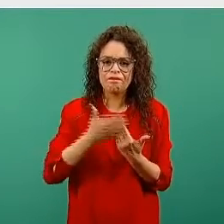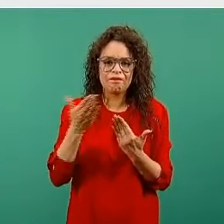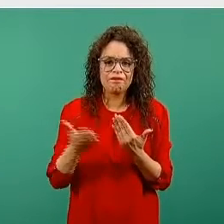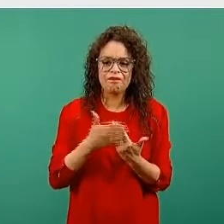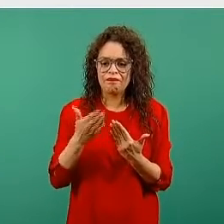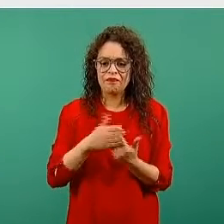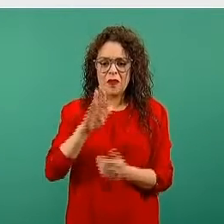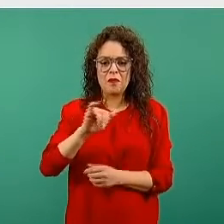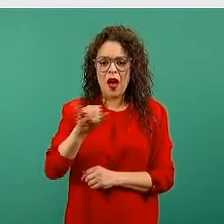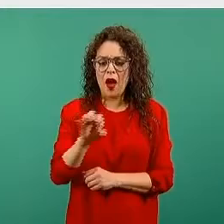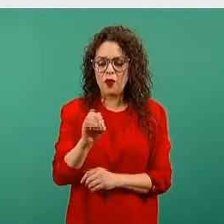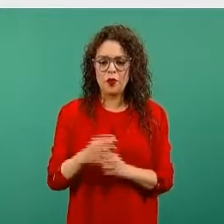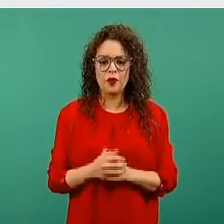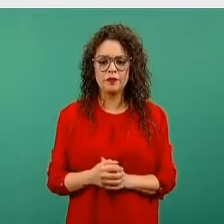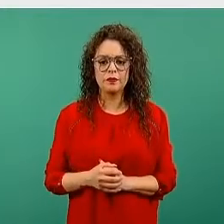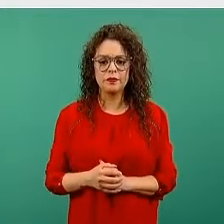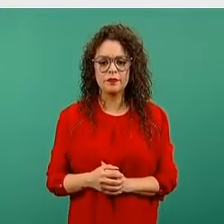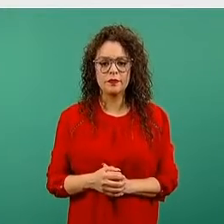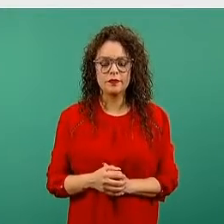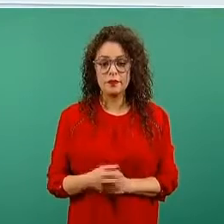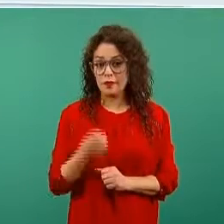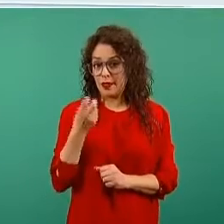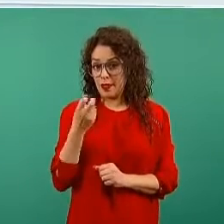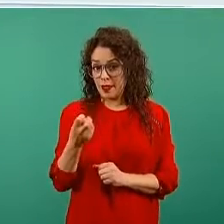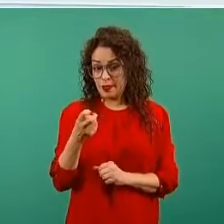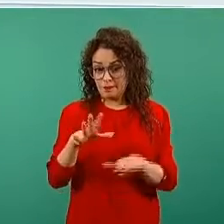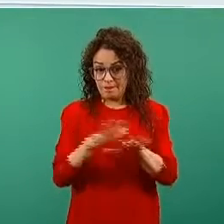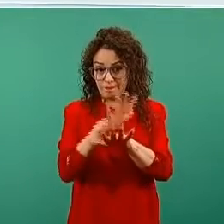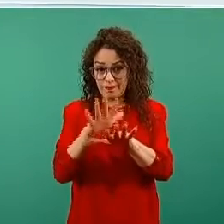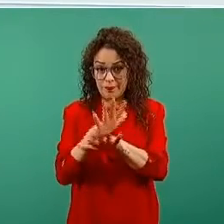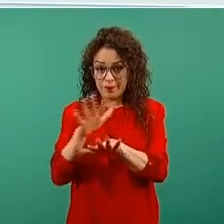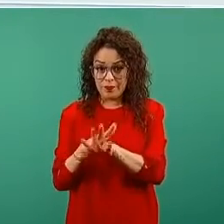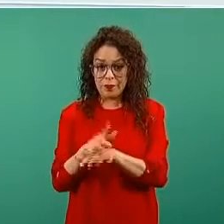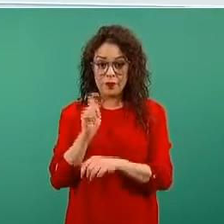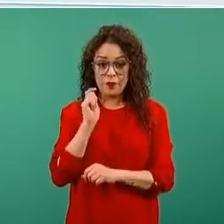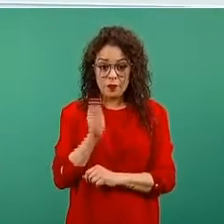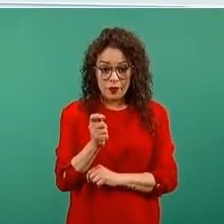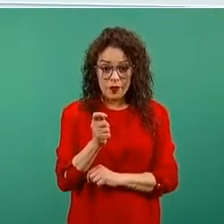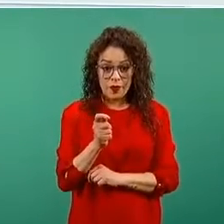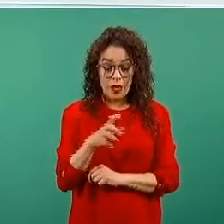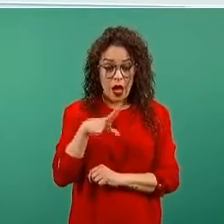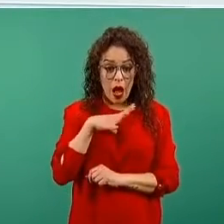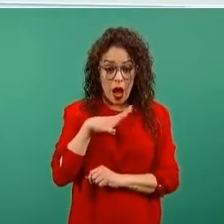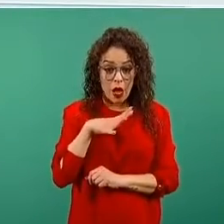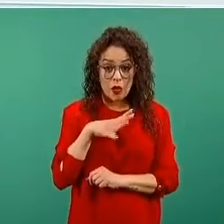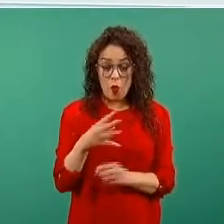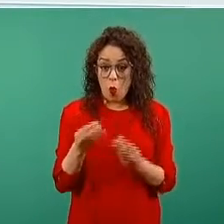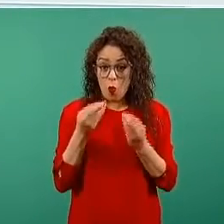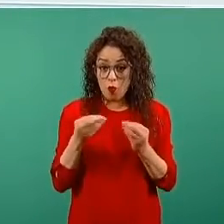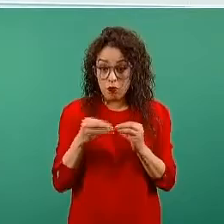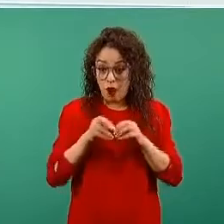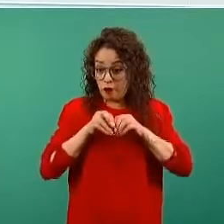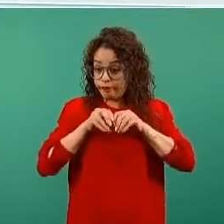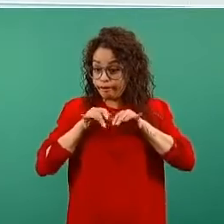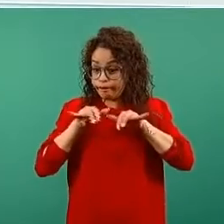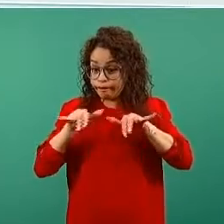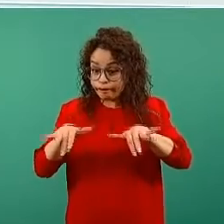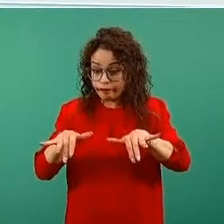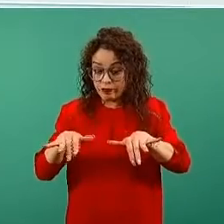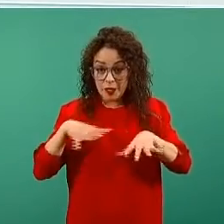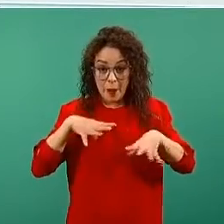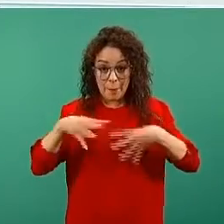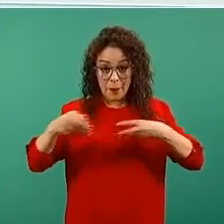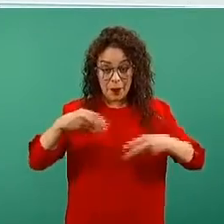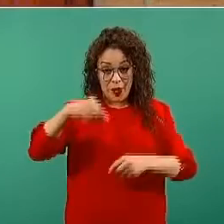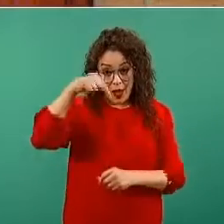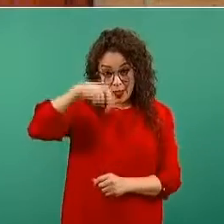tal, y por lo tanto no son variantes que estén obviamente circulando o que tengan un predominio en la transmisión en